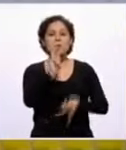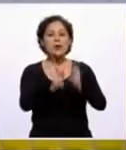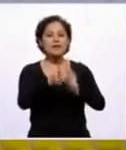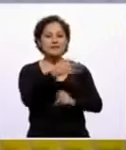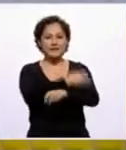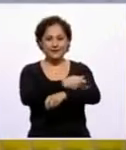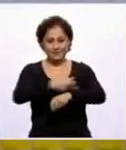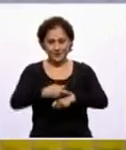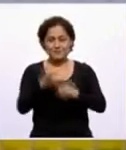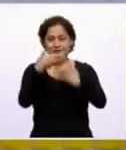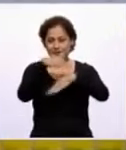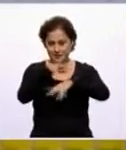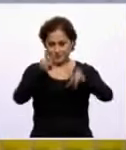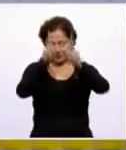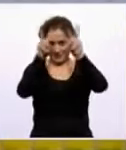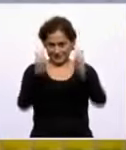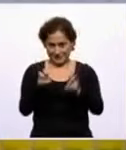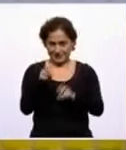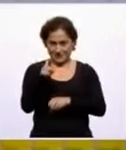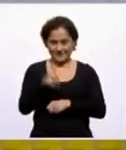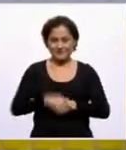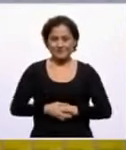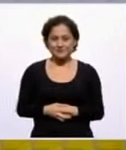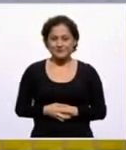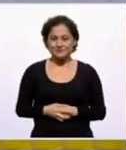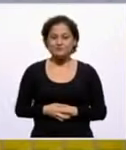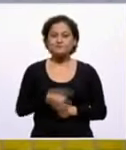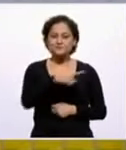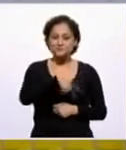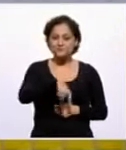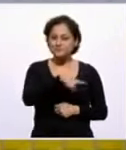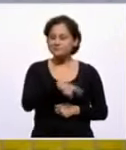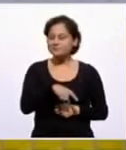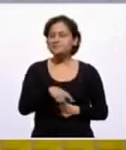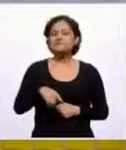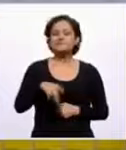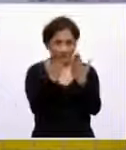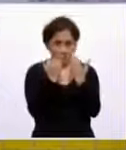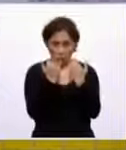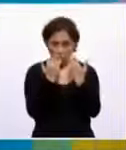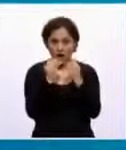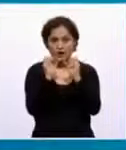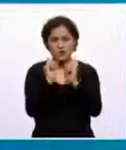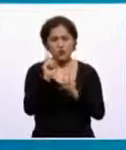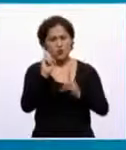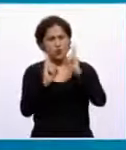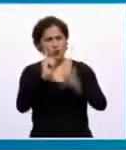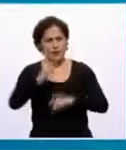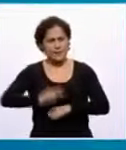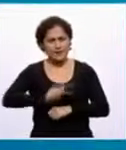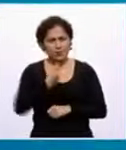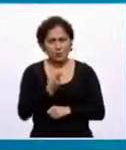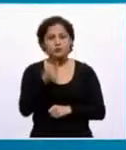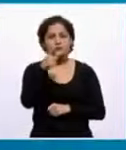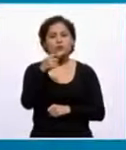familia sobre lo que estás aprendiendo. Seguro les parecerá interesante y podrán decirte algo más. Llama a Educatel